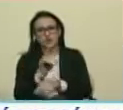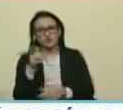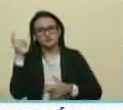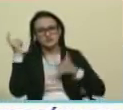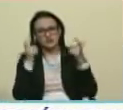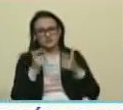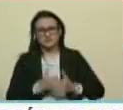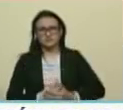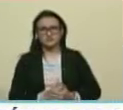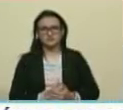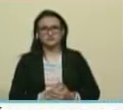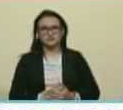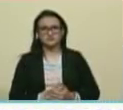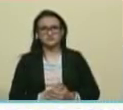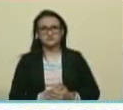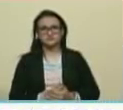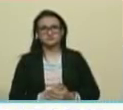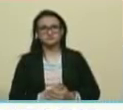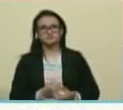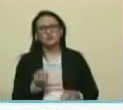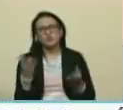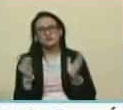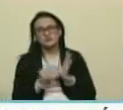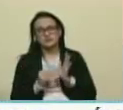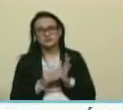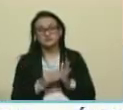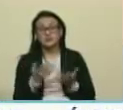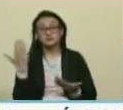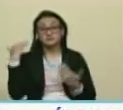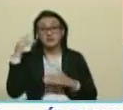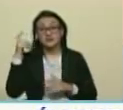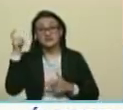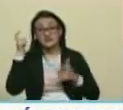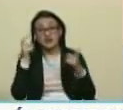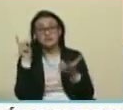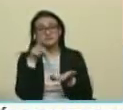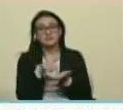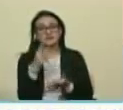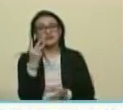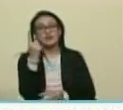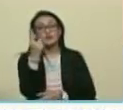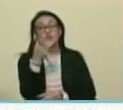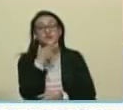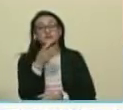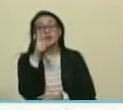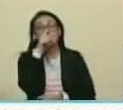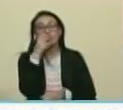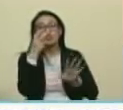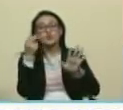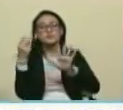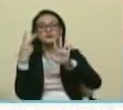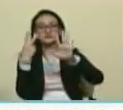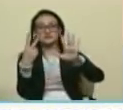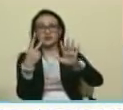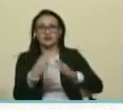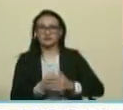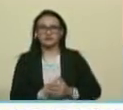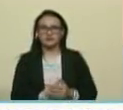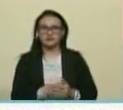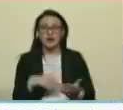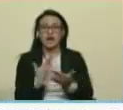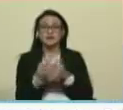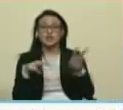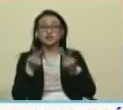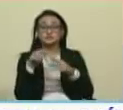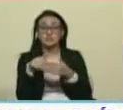paz? Aquí estuvo Hugo Chávez el 31 de diciembre del año 2007, hasta las 12